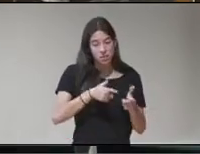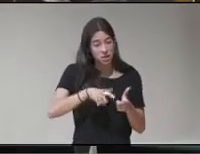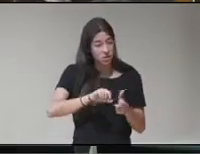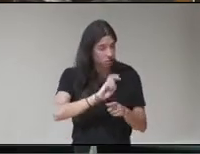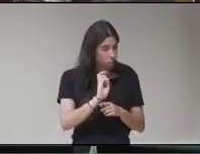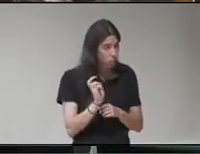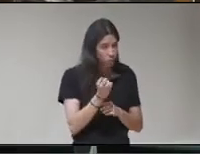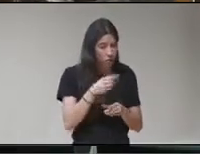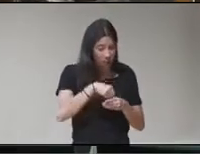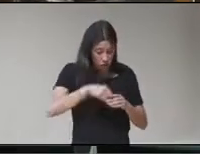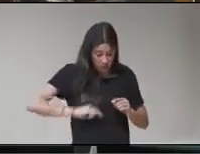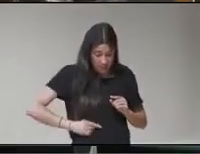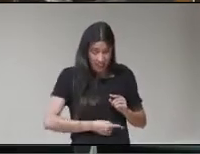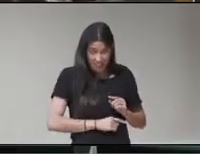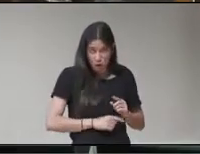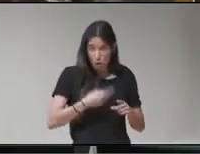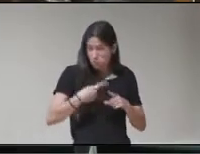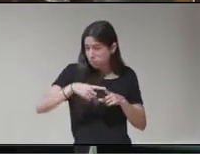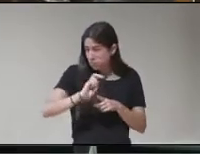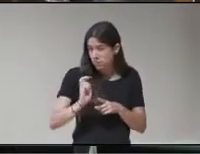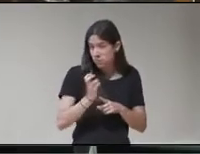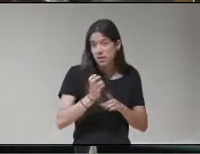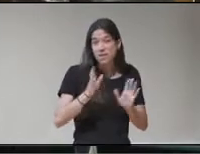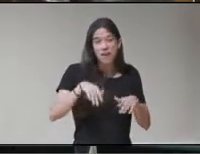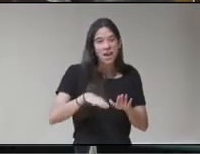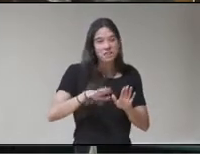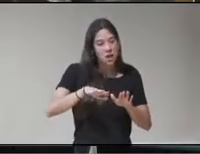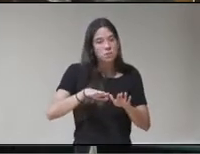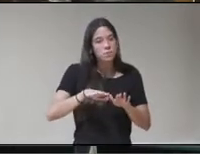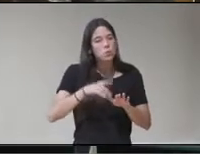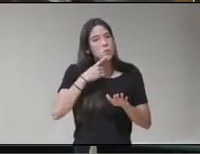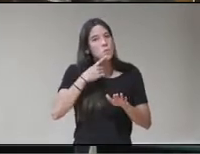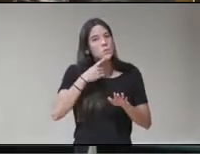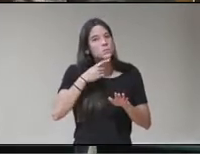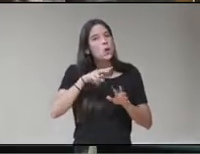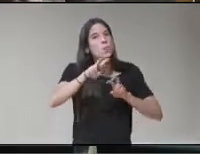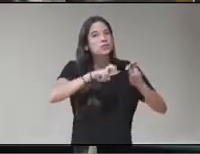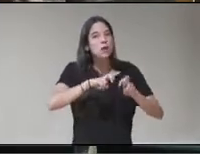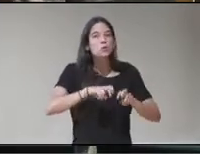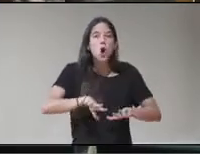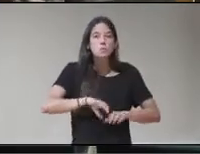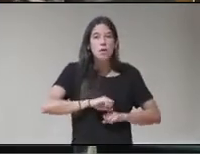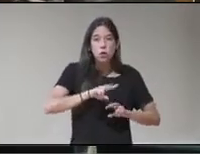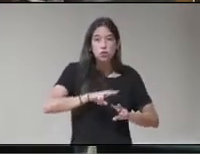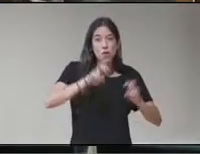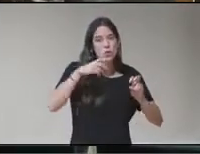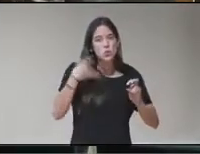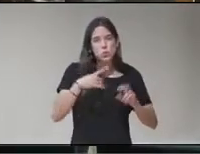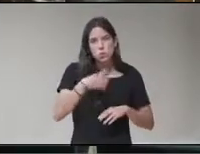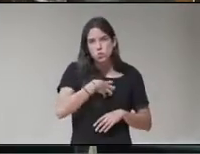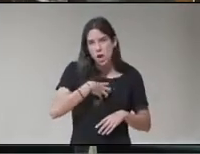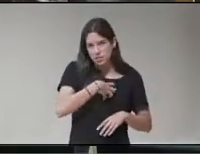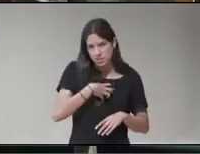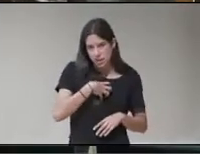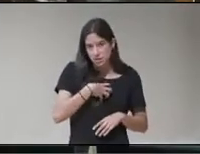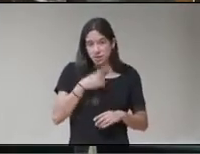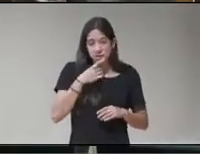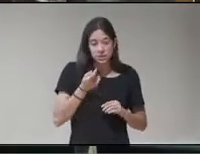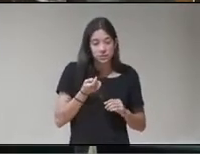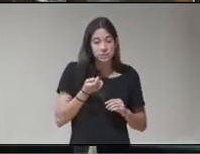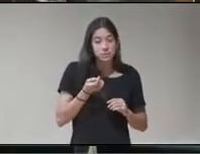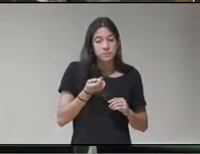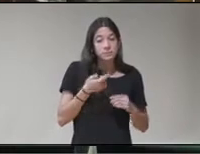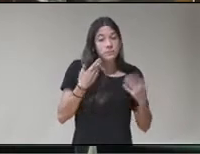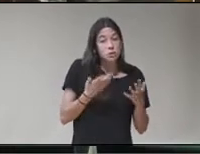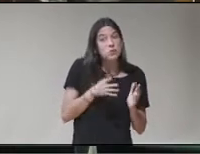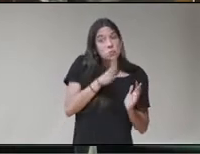grande en el intestino que les cuesta mucho trabajo encontrar un nuevo hospedador una vez que han salido en el que se formaron. Y